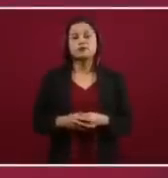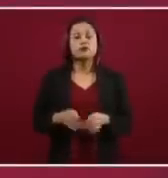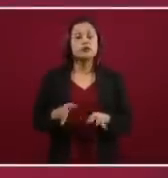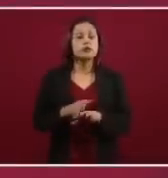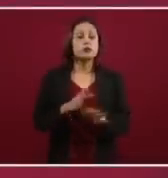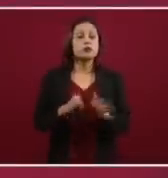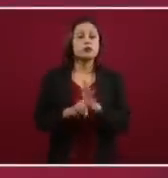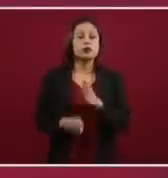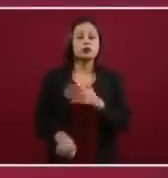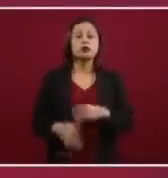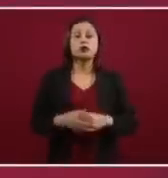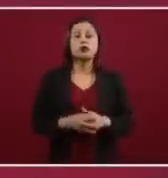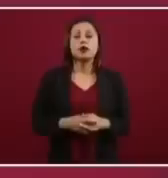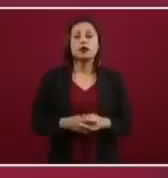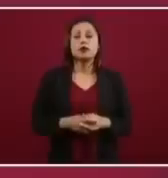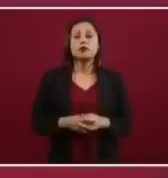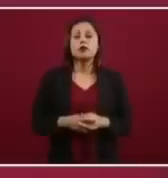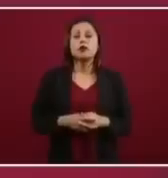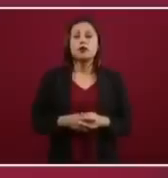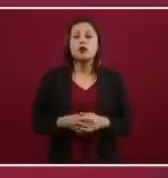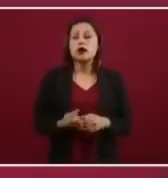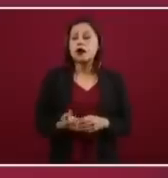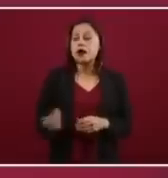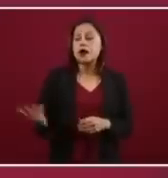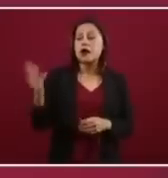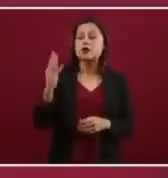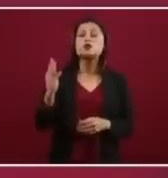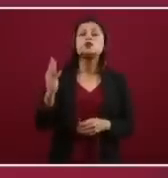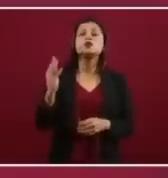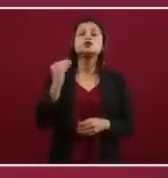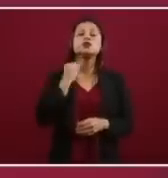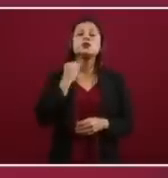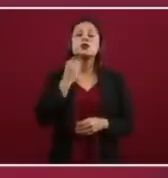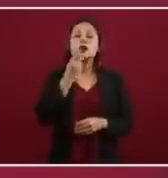posibles, o lo dicen los abogados, presuntos sobornos